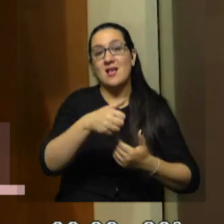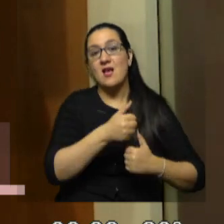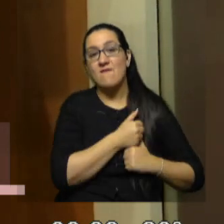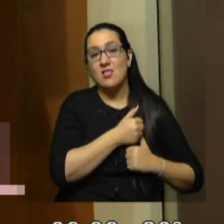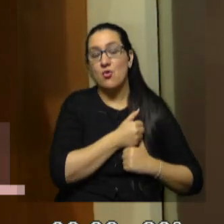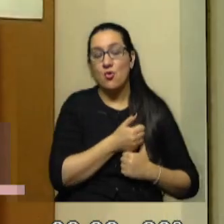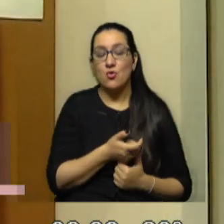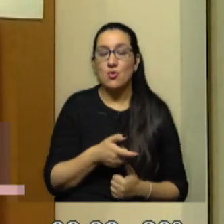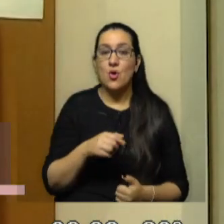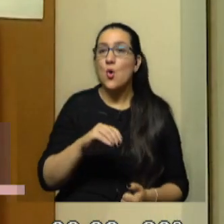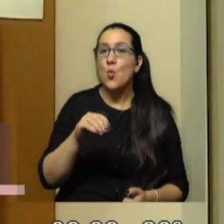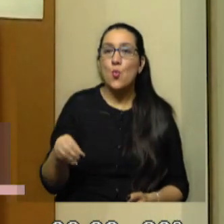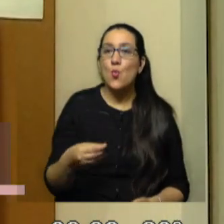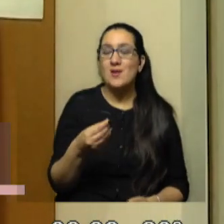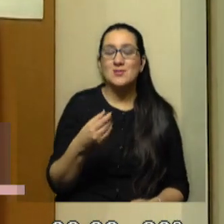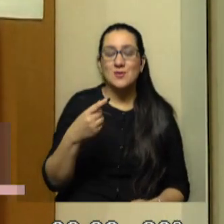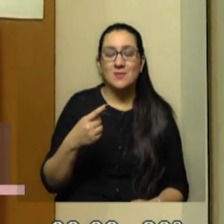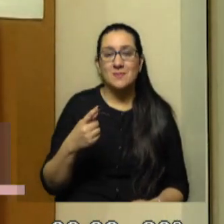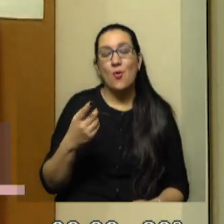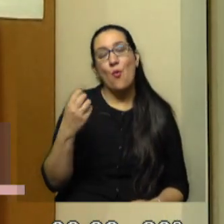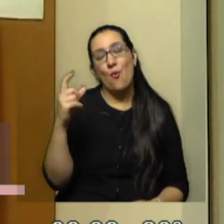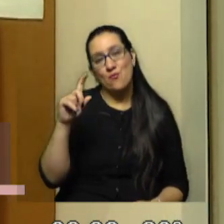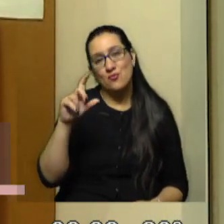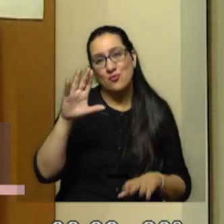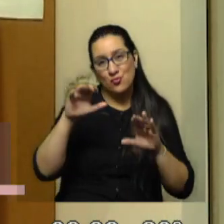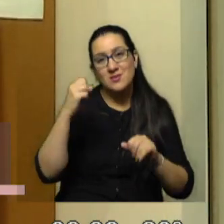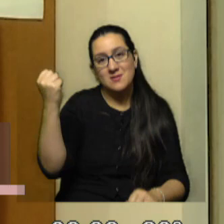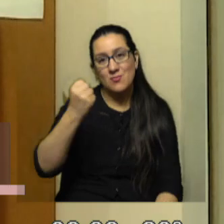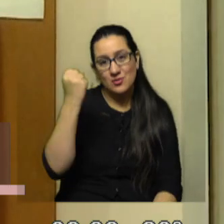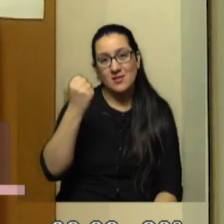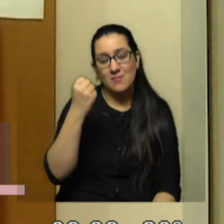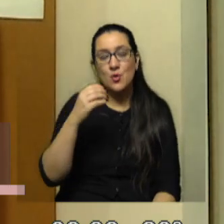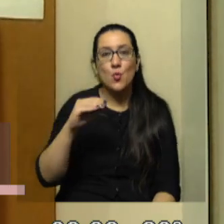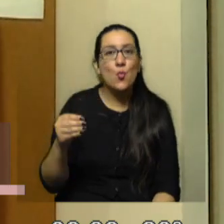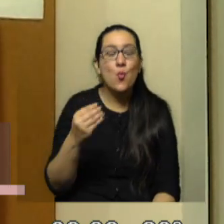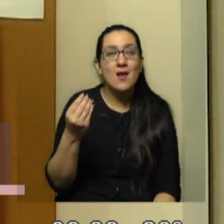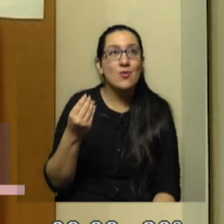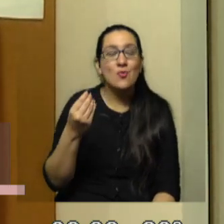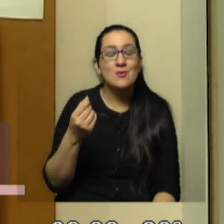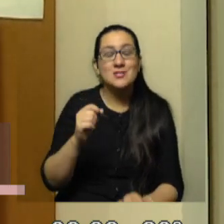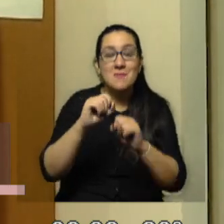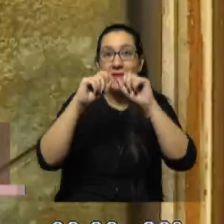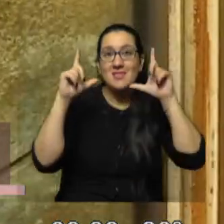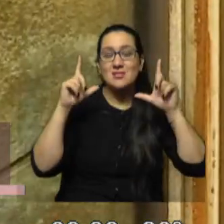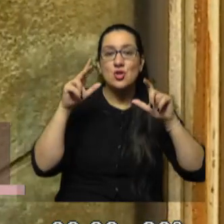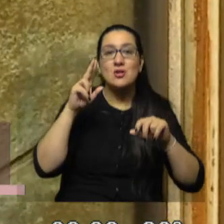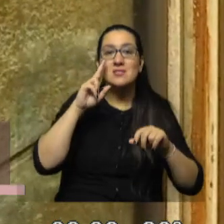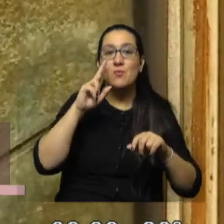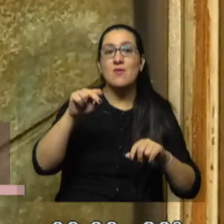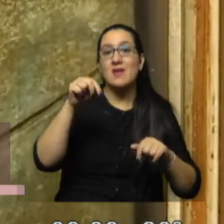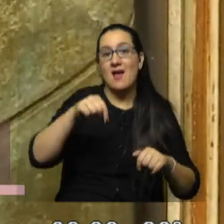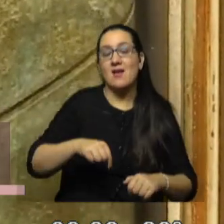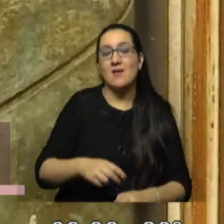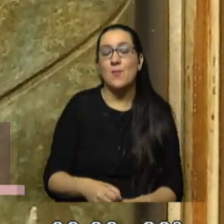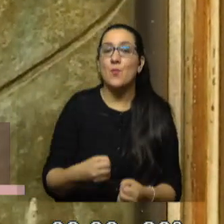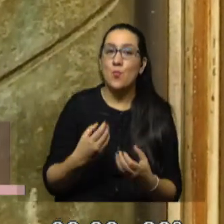se destacarían. Obviamente es que son todas relevantes y son todas importantes, pero cuáles se destacarían, por ejemplo, qué se puede ver concretamente aquí en el